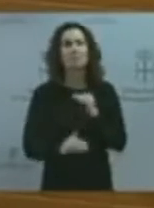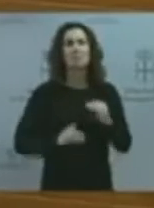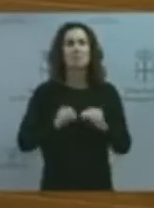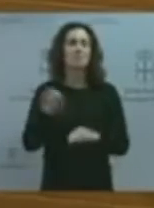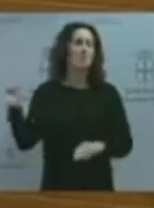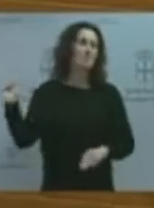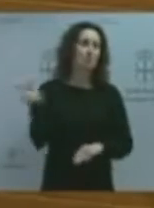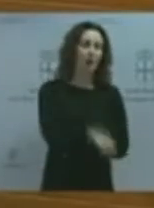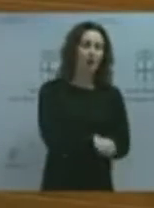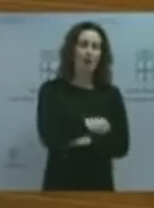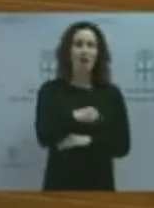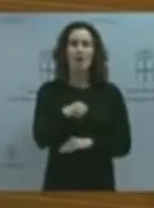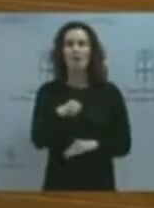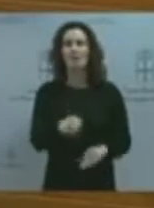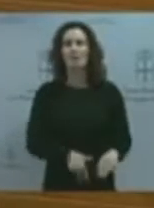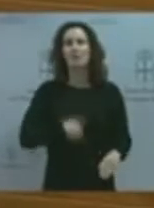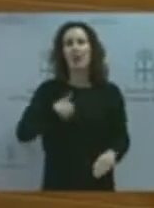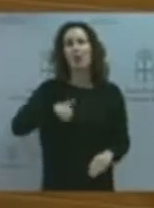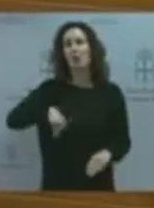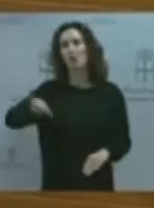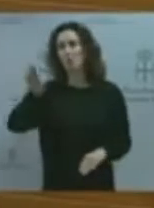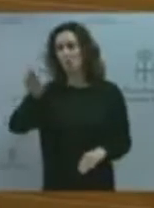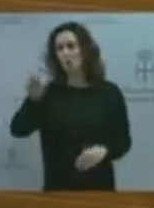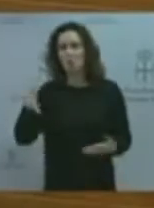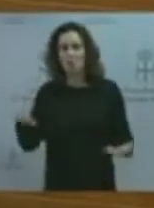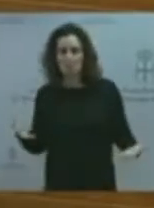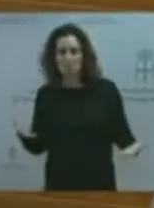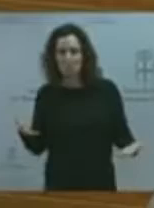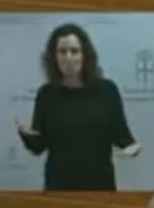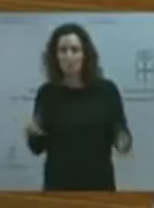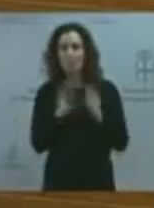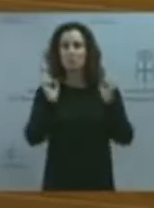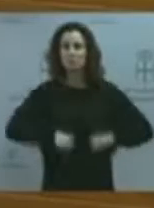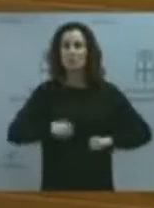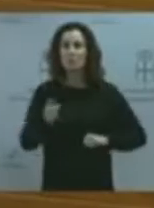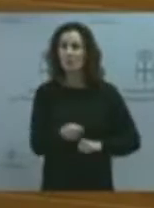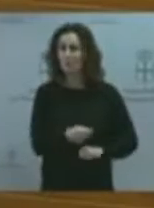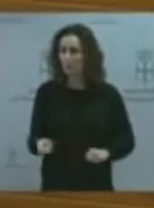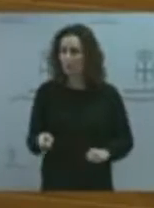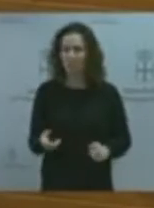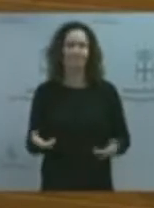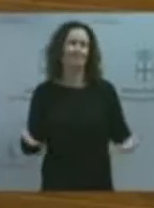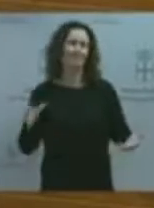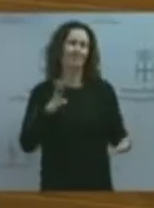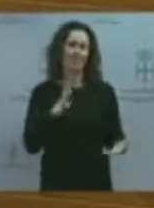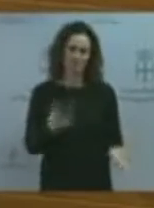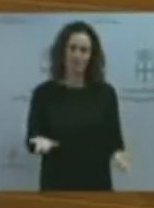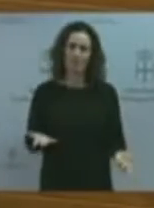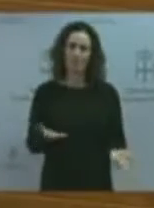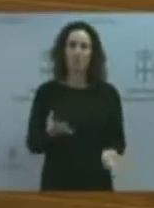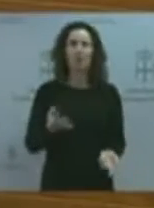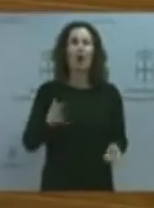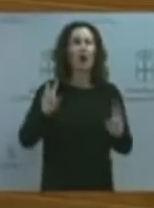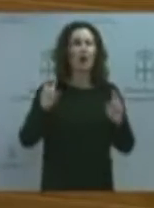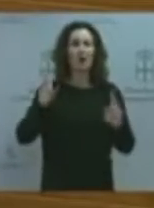¿Me está diciendo de verdad que el consenso no es posible? Pues mire, yo quiero garantizar a esta Cámara que yo sí creo en ello. Pero volvemos a la misma. Nosotros no